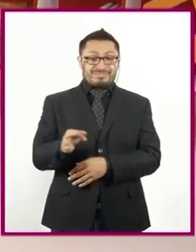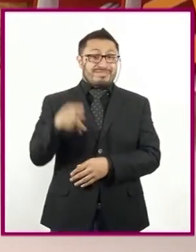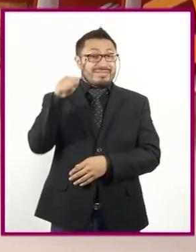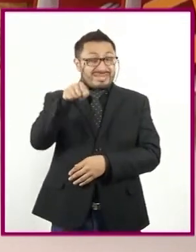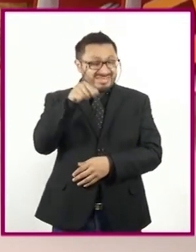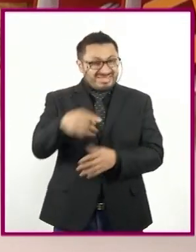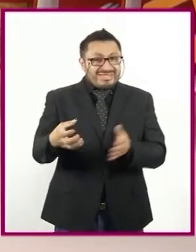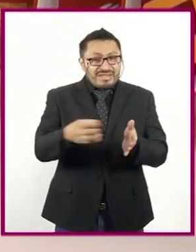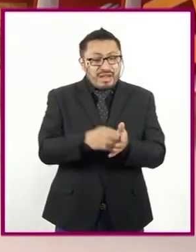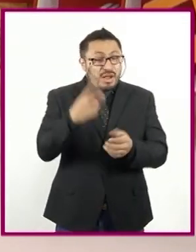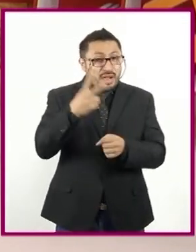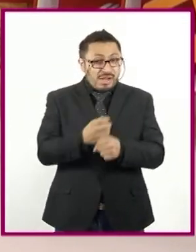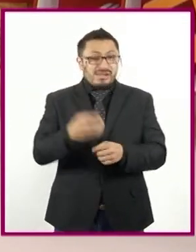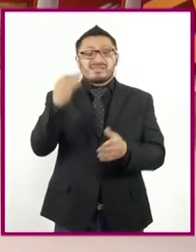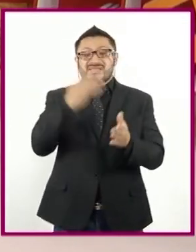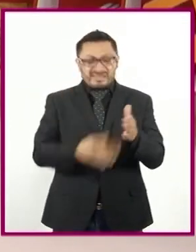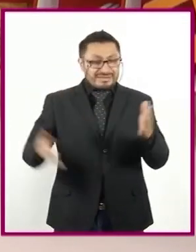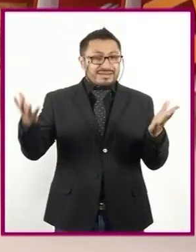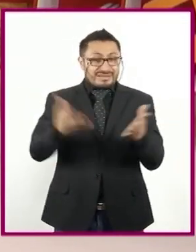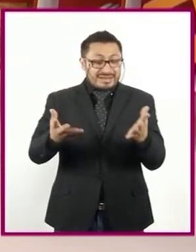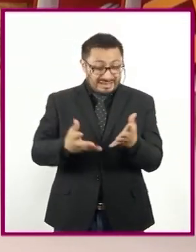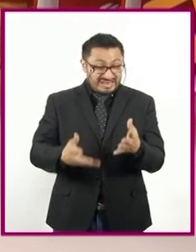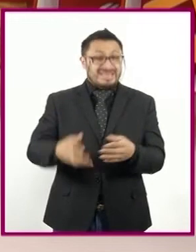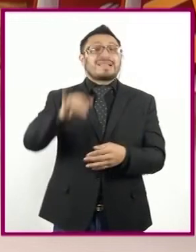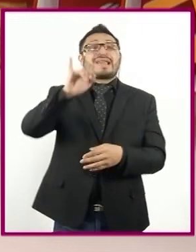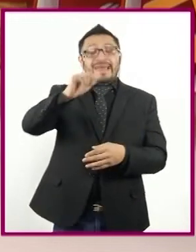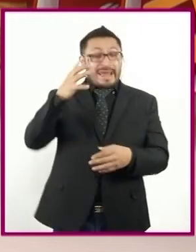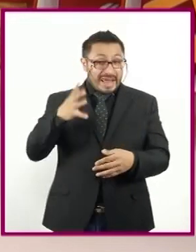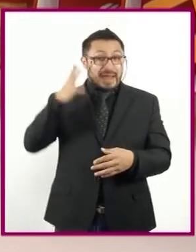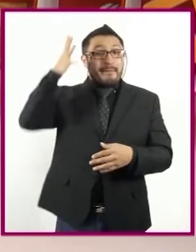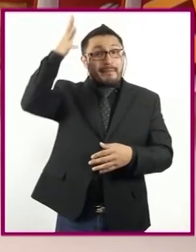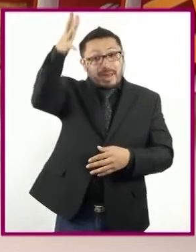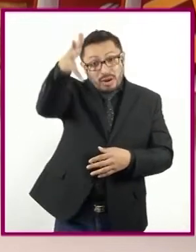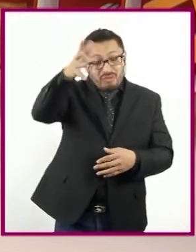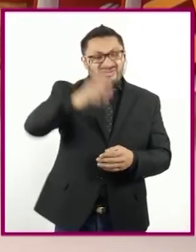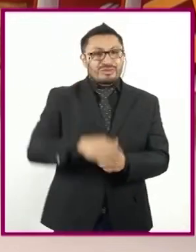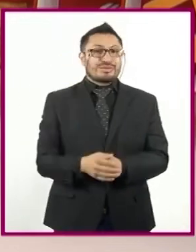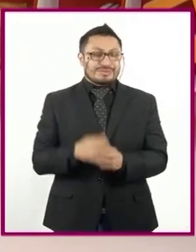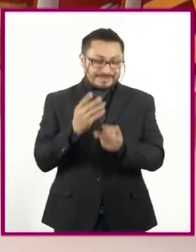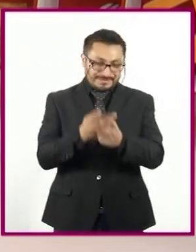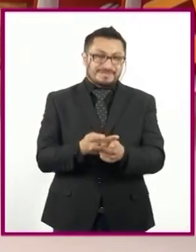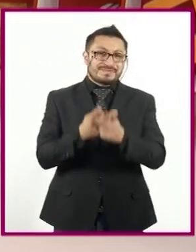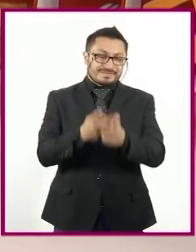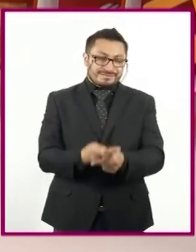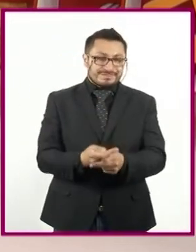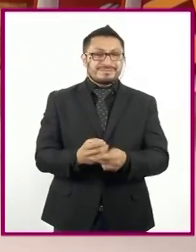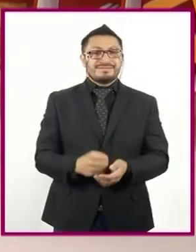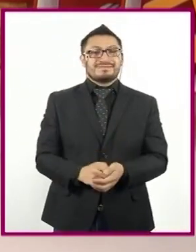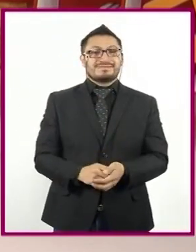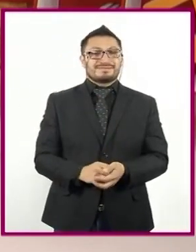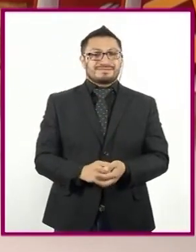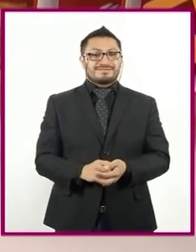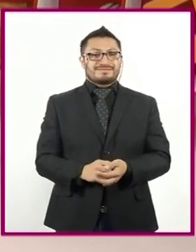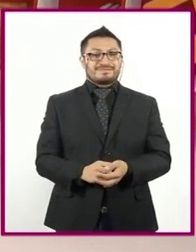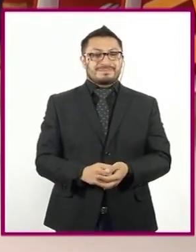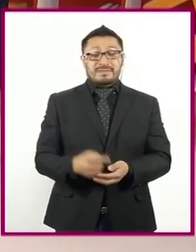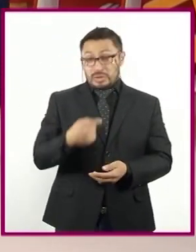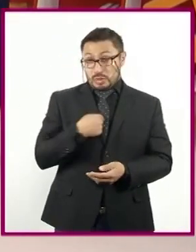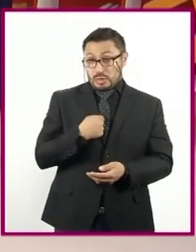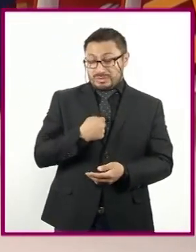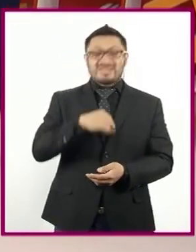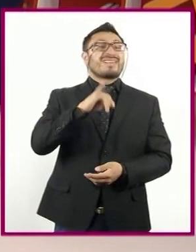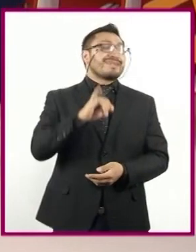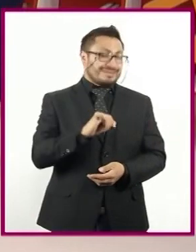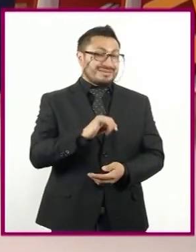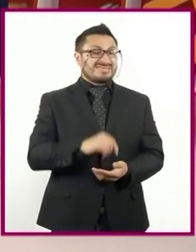todo lo que está pendiente por hacer y que sí lo vamos a hacer, pero necesitamos un poco de tiempo para hacerlo. ¿Yo, Jaime? Por favor, mira,